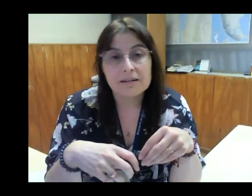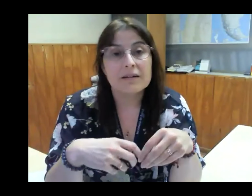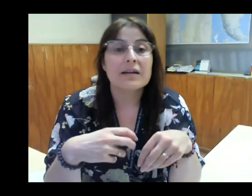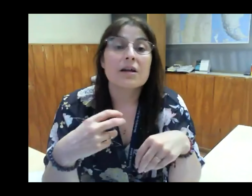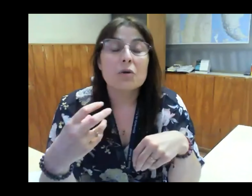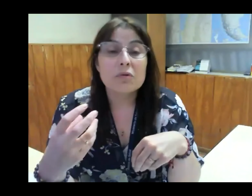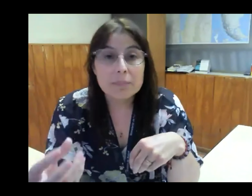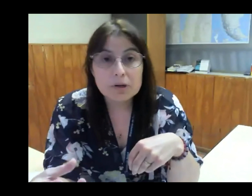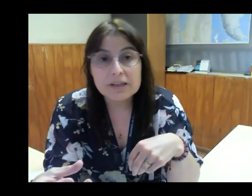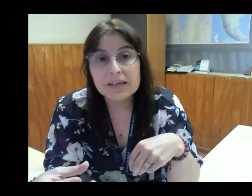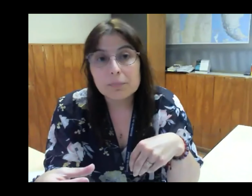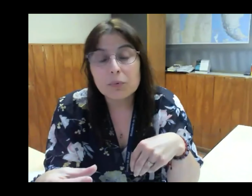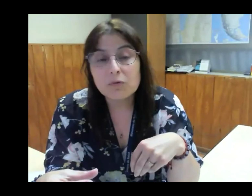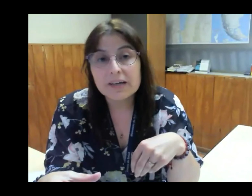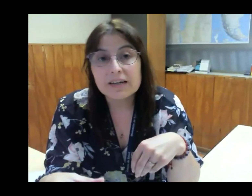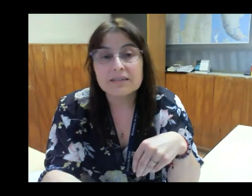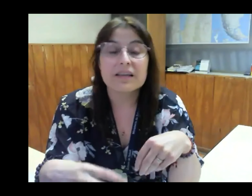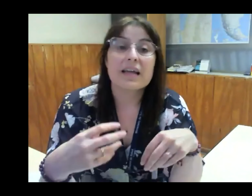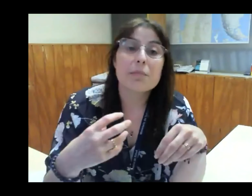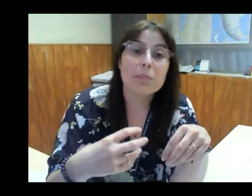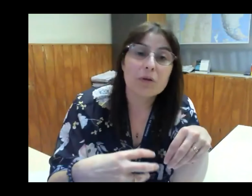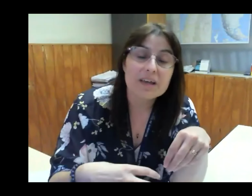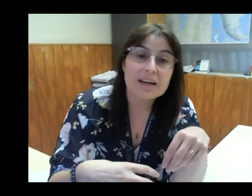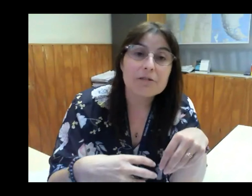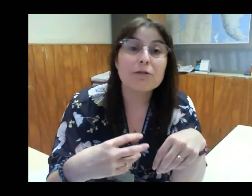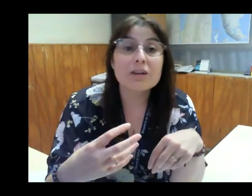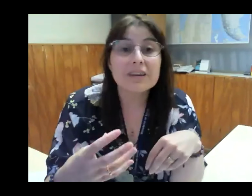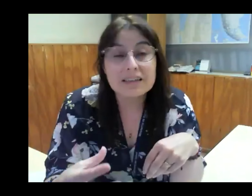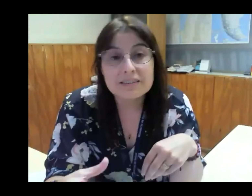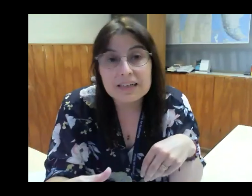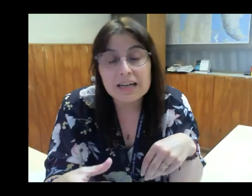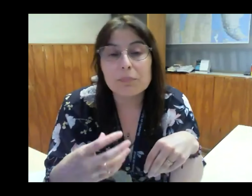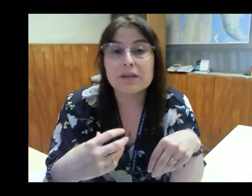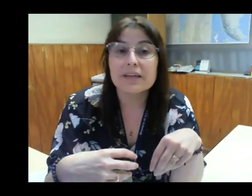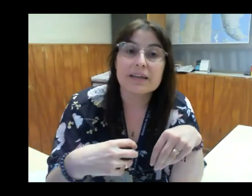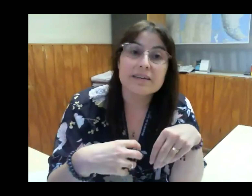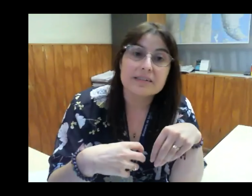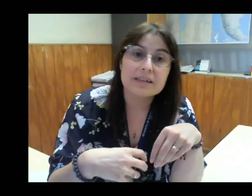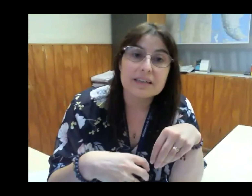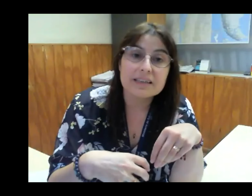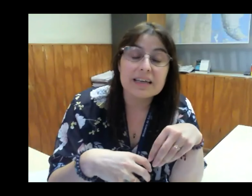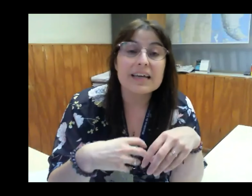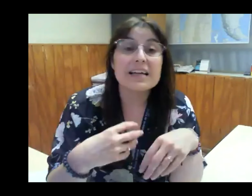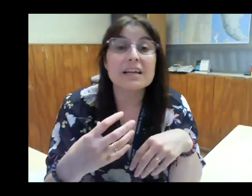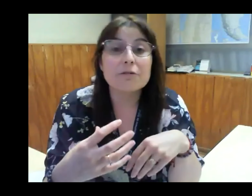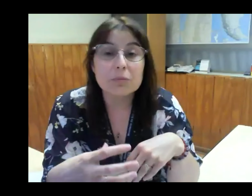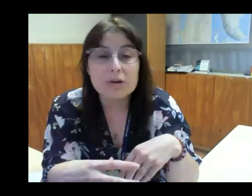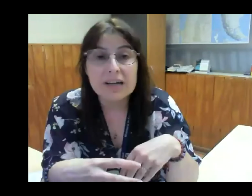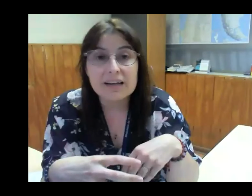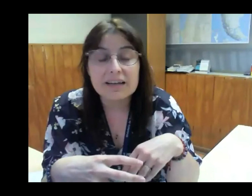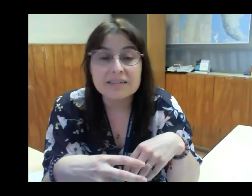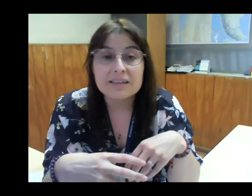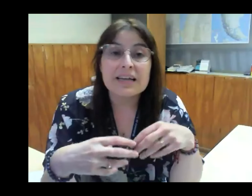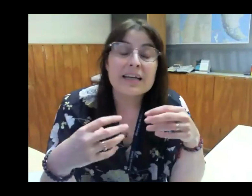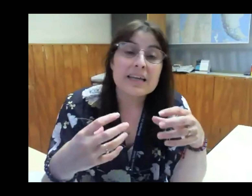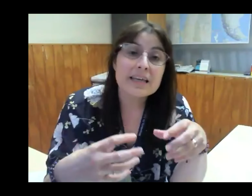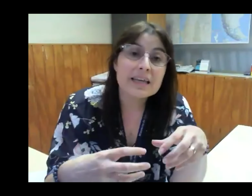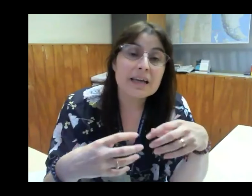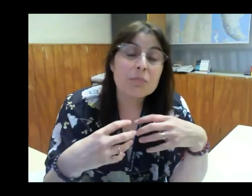generar nuevas políticas públicas, en poder fortalecer las políticas ya existentes, en